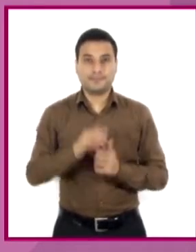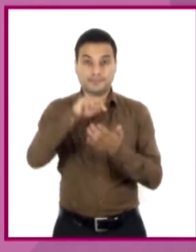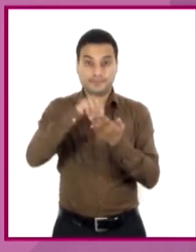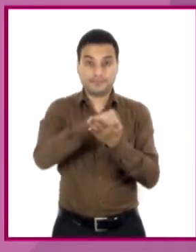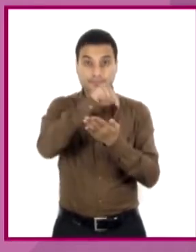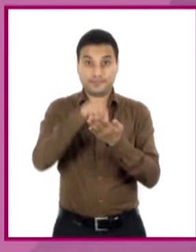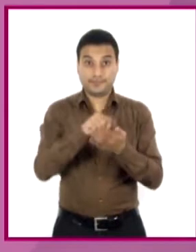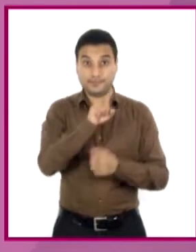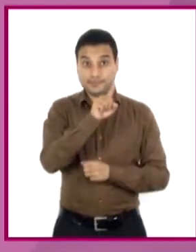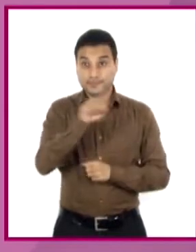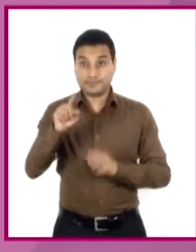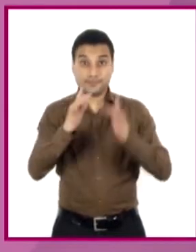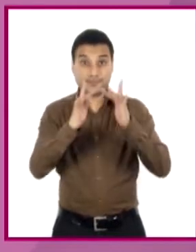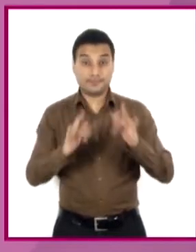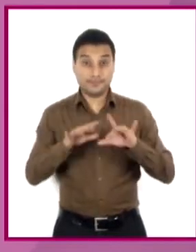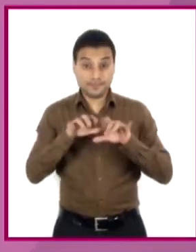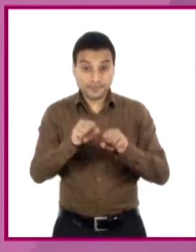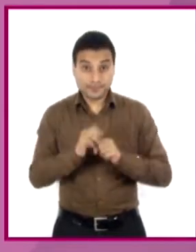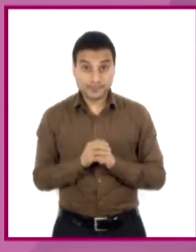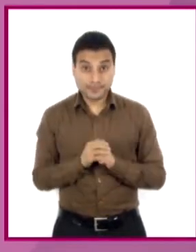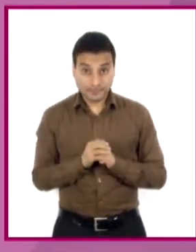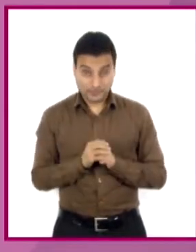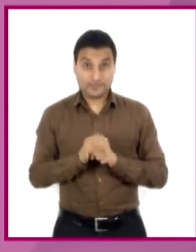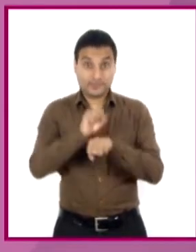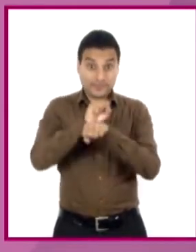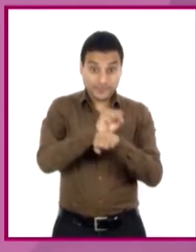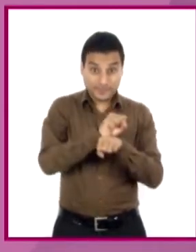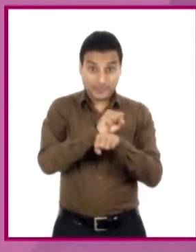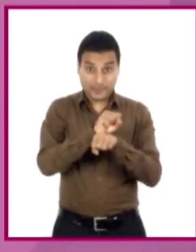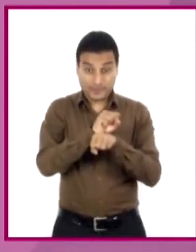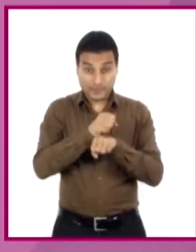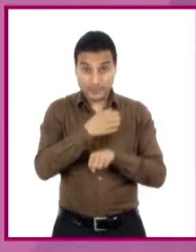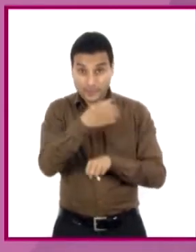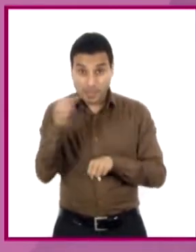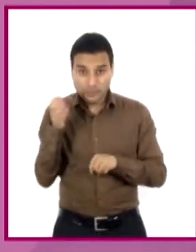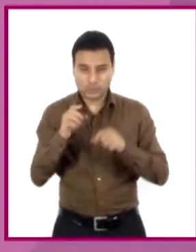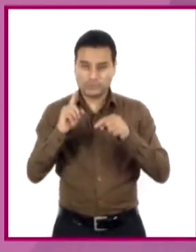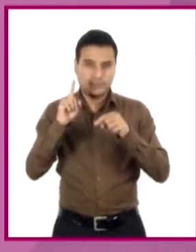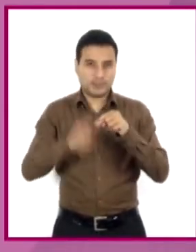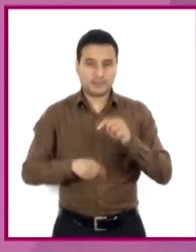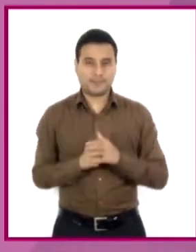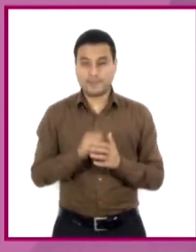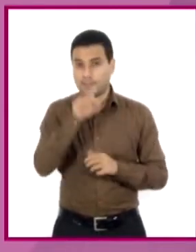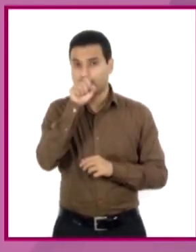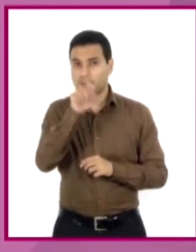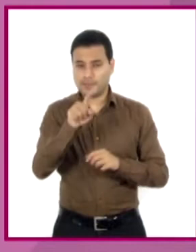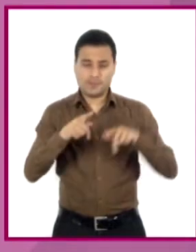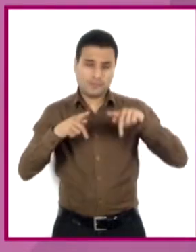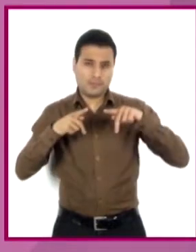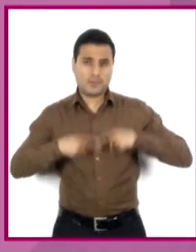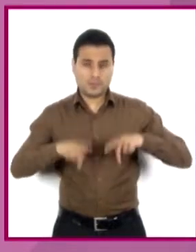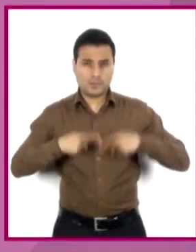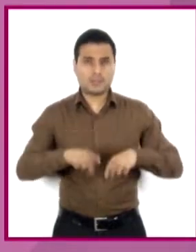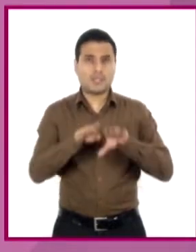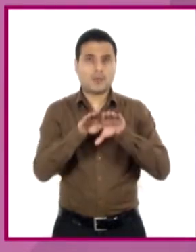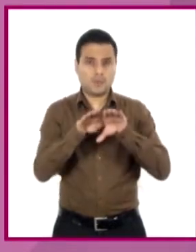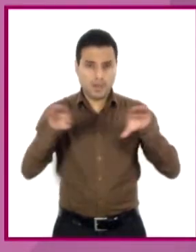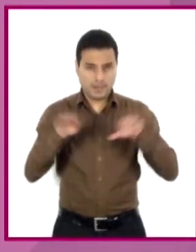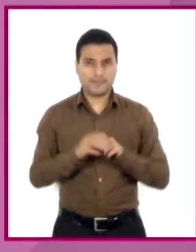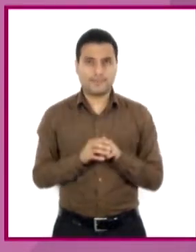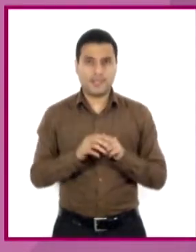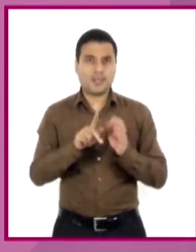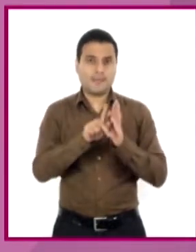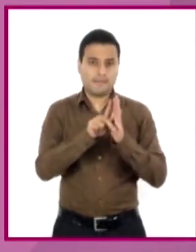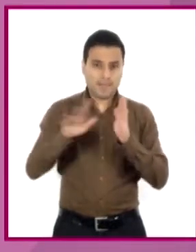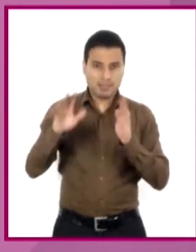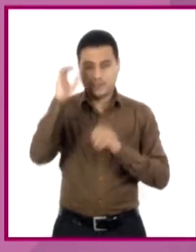bajo dominio francés se eliminaba la servidumbre de los campesinos, se establecía la igualdad entre las personas, la libertad de prensa